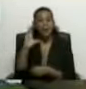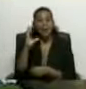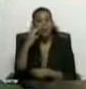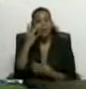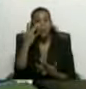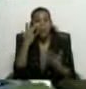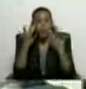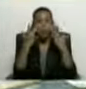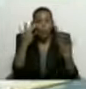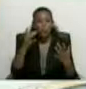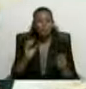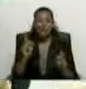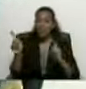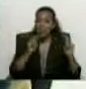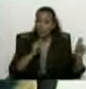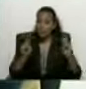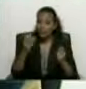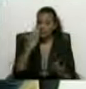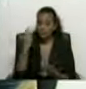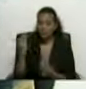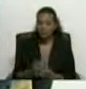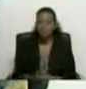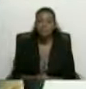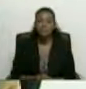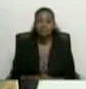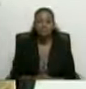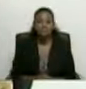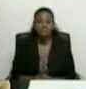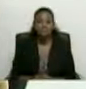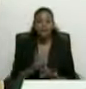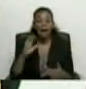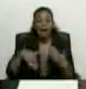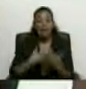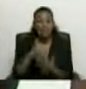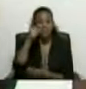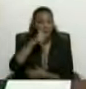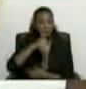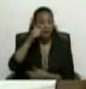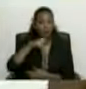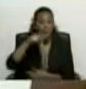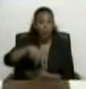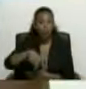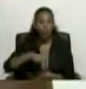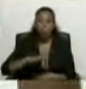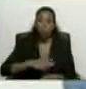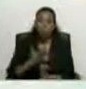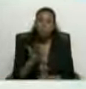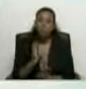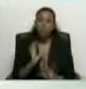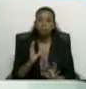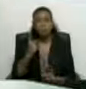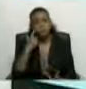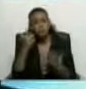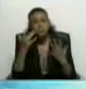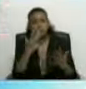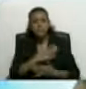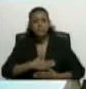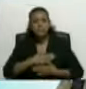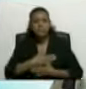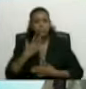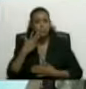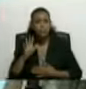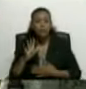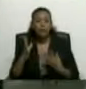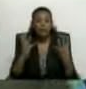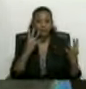un gran referente turístico. Hasta este sábado, el público venezolano podrá disfrutar de